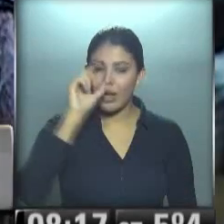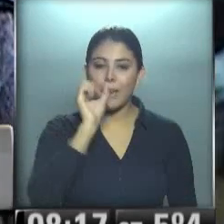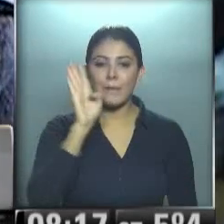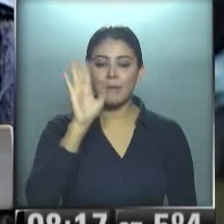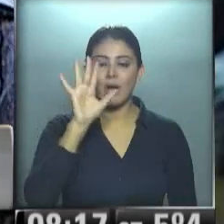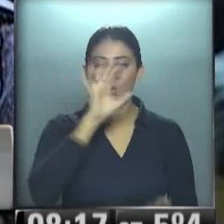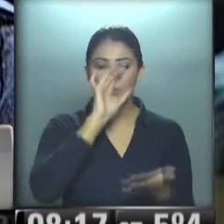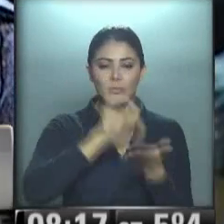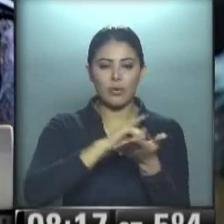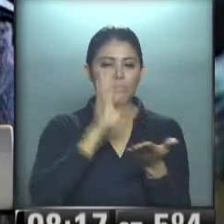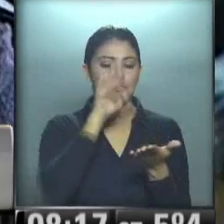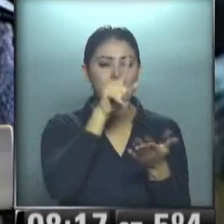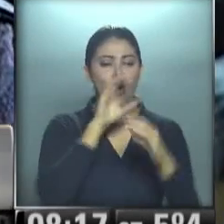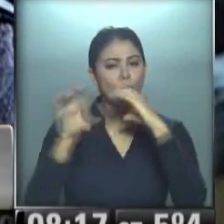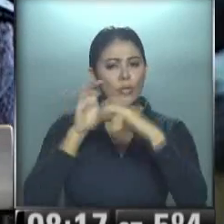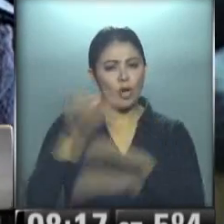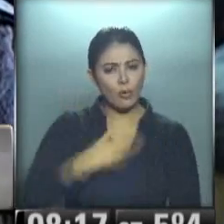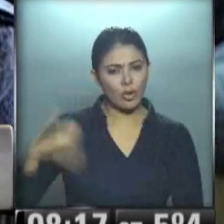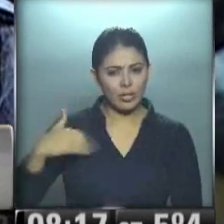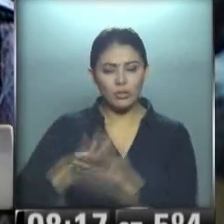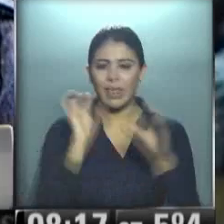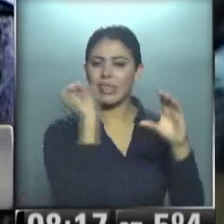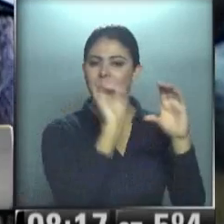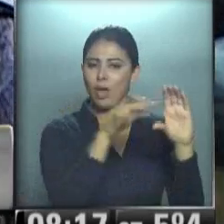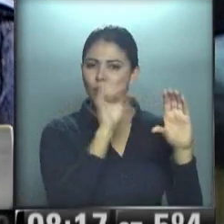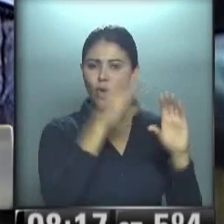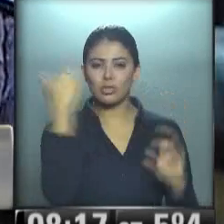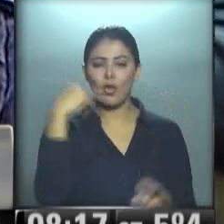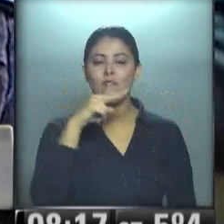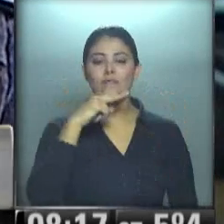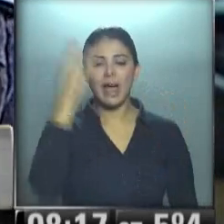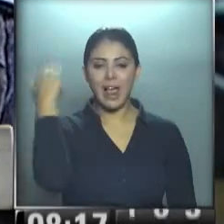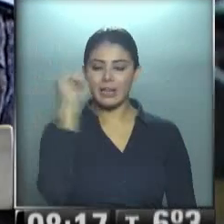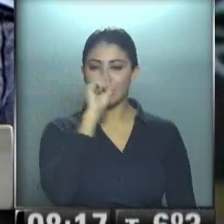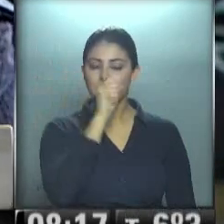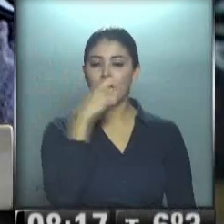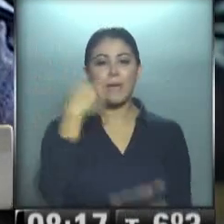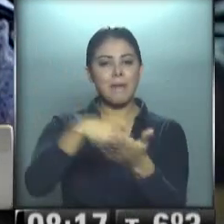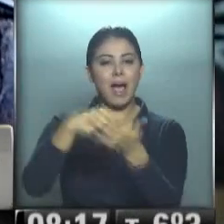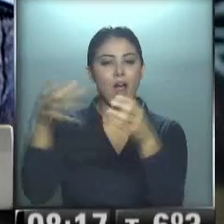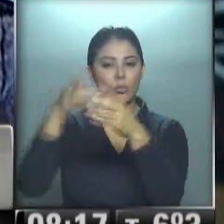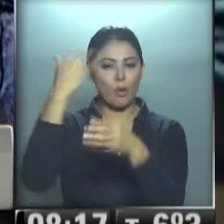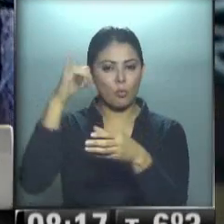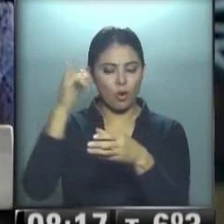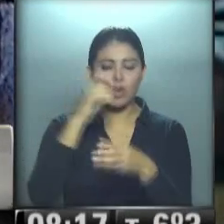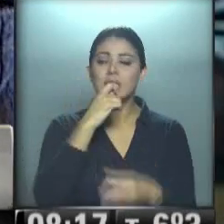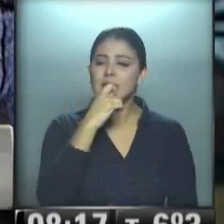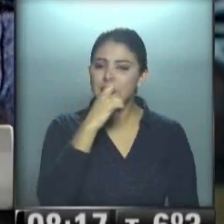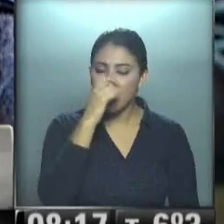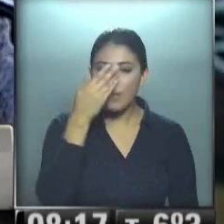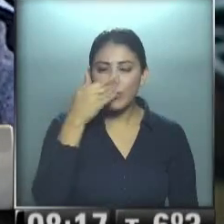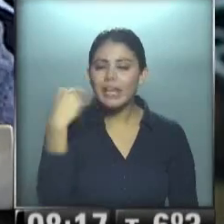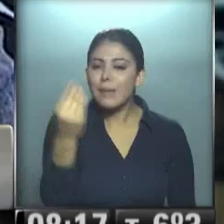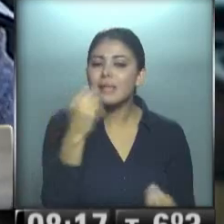de nueva york se comunicó con el gobierno por el tema del depósito que se hizo el viernes para parar a los bonistas sí que va a